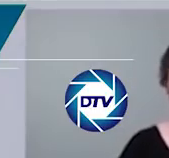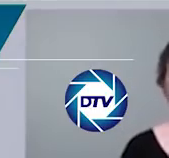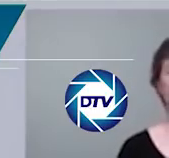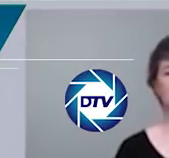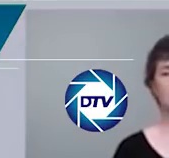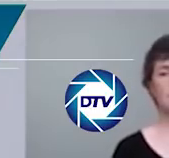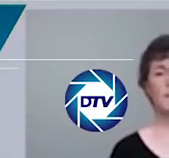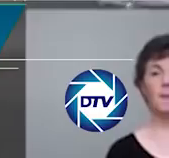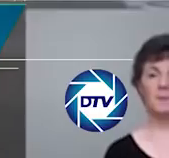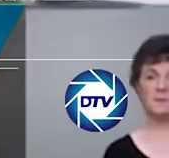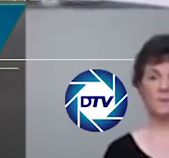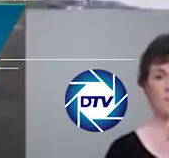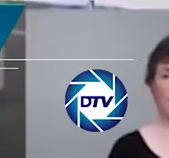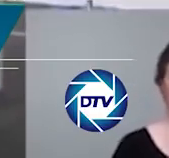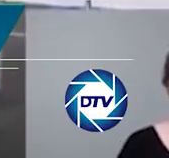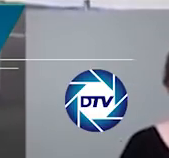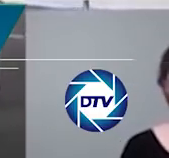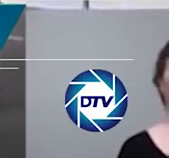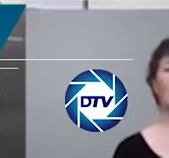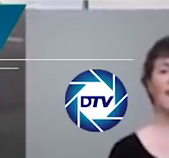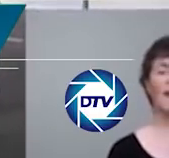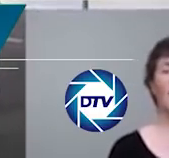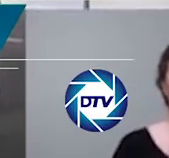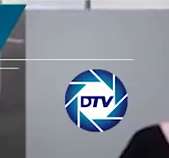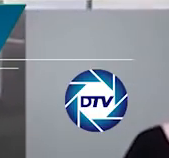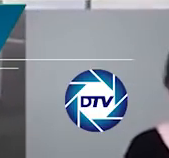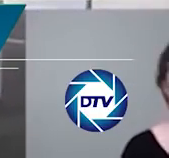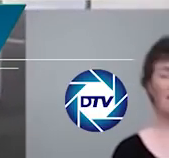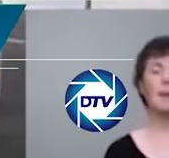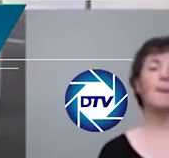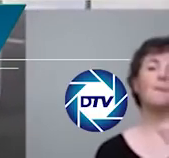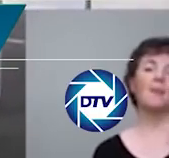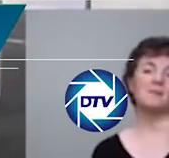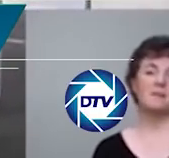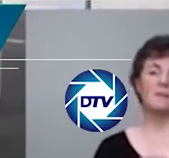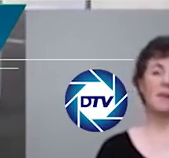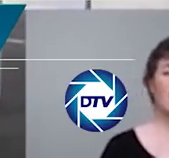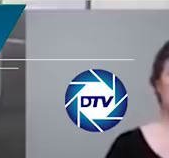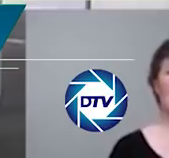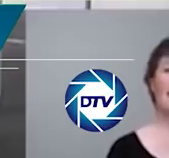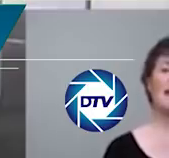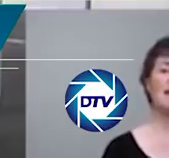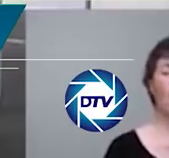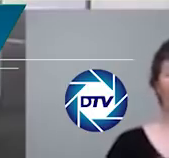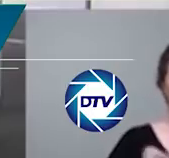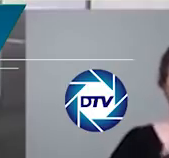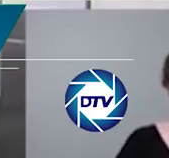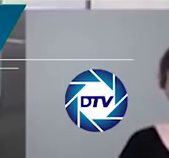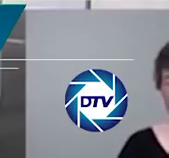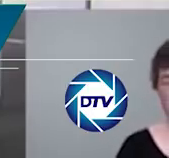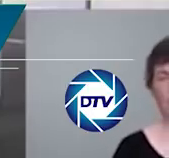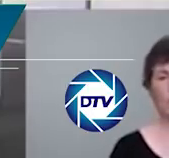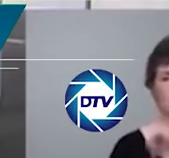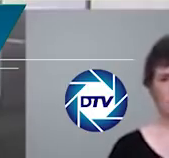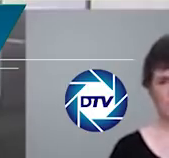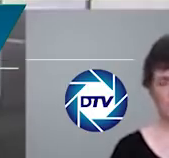en la pugna por la presidencia de la de aragón y en el caso de page tres cuartos de lo mismo en que